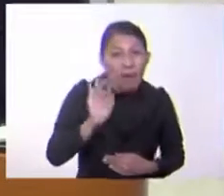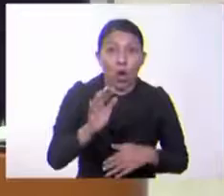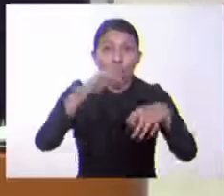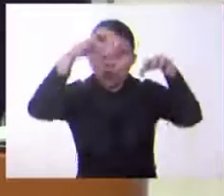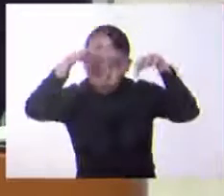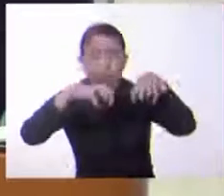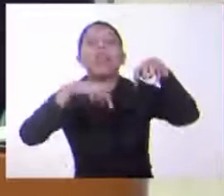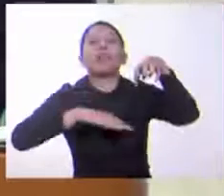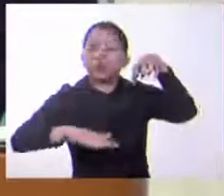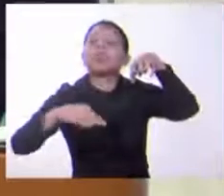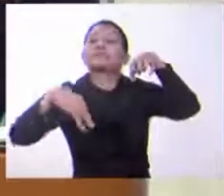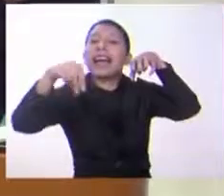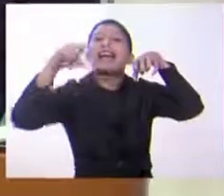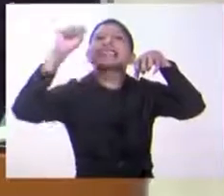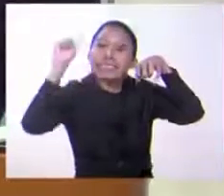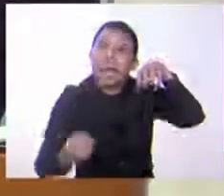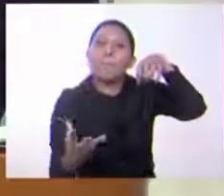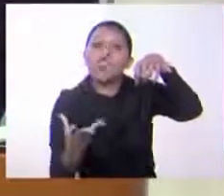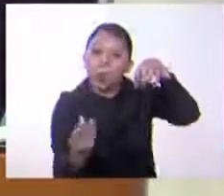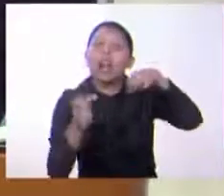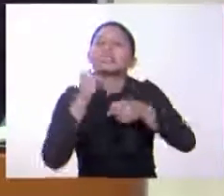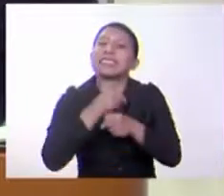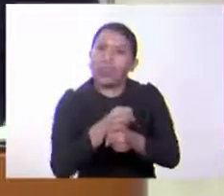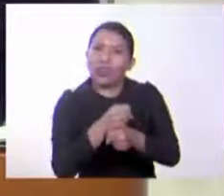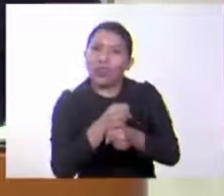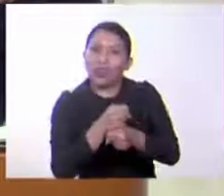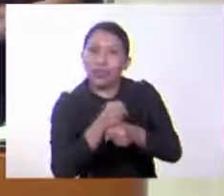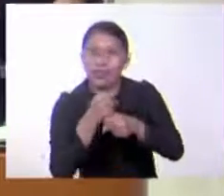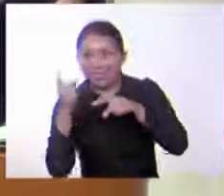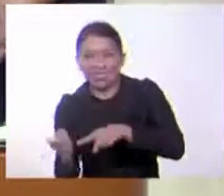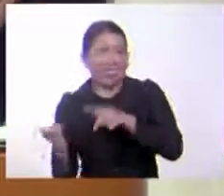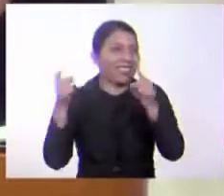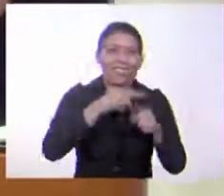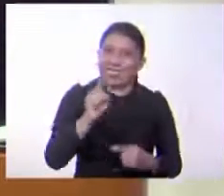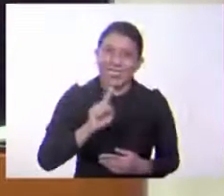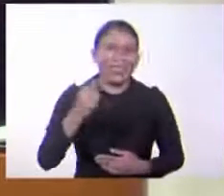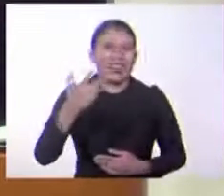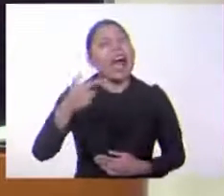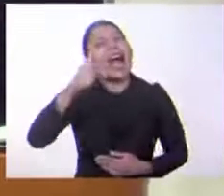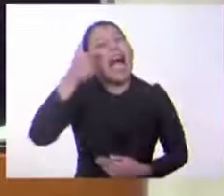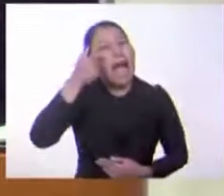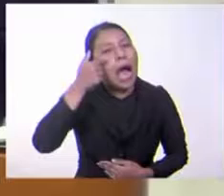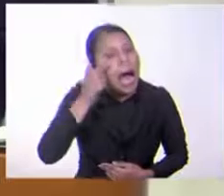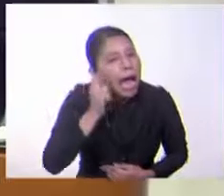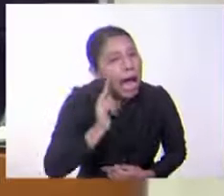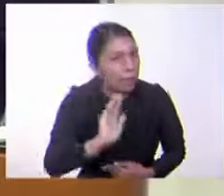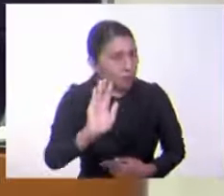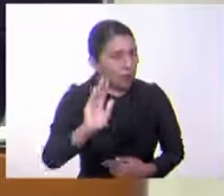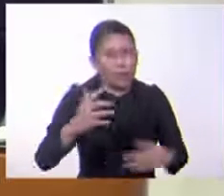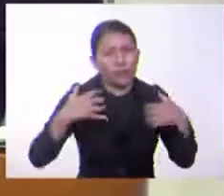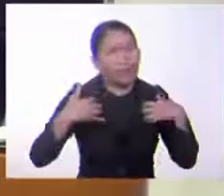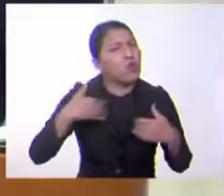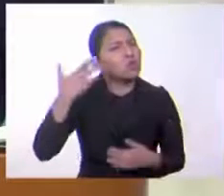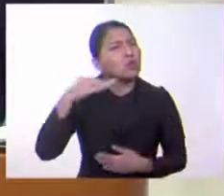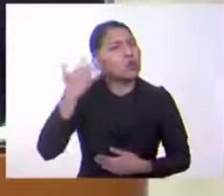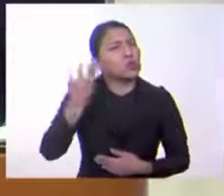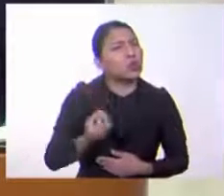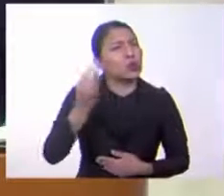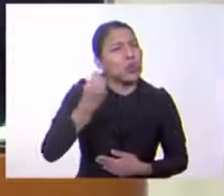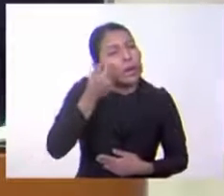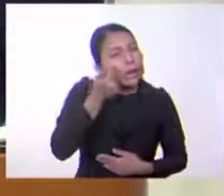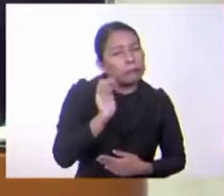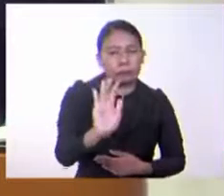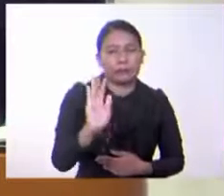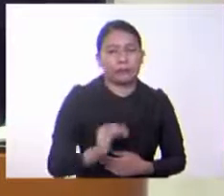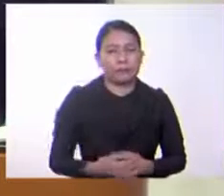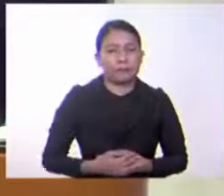si llueve, pasa esto. Pero como te decía, es un ejemplo pues de la vida cotidiana. ¿Qué te